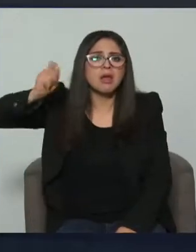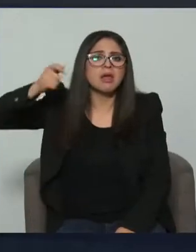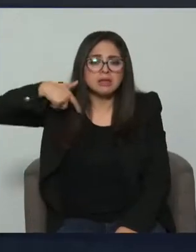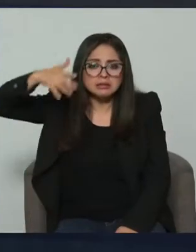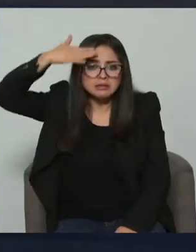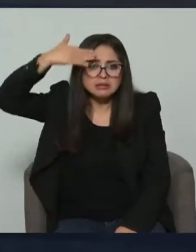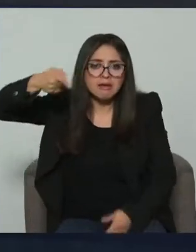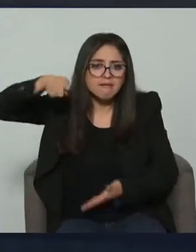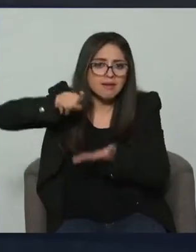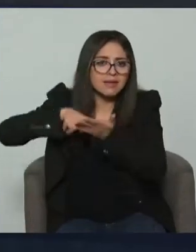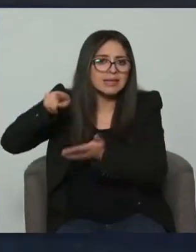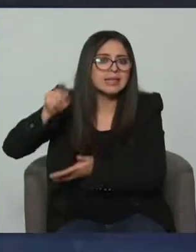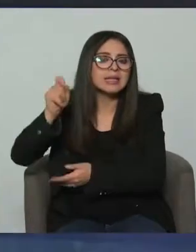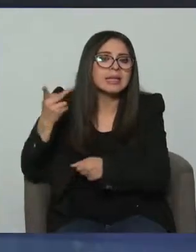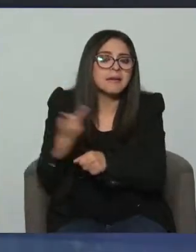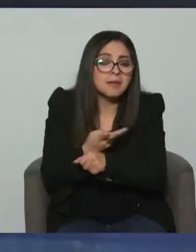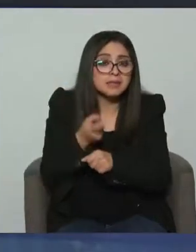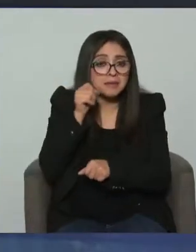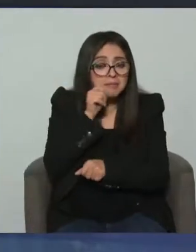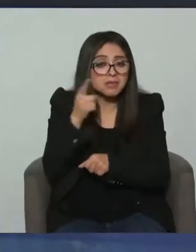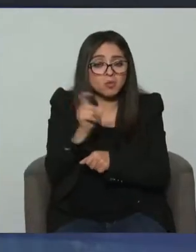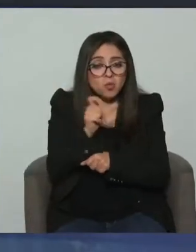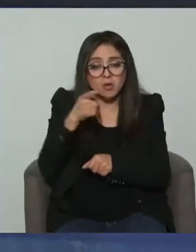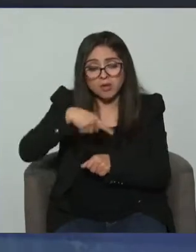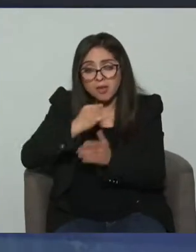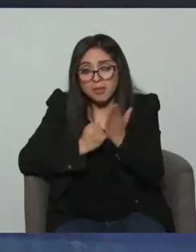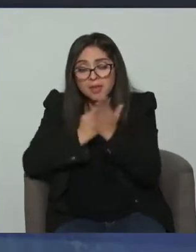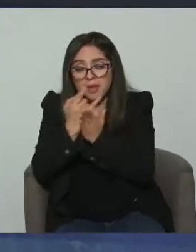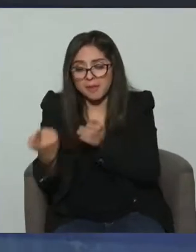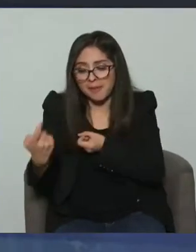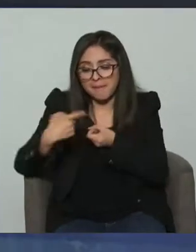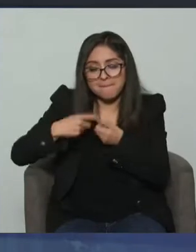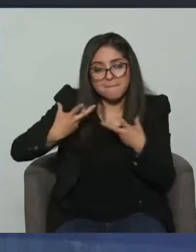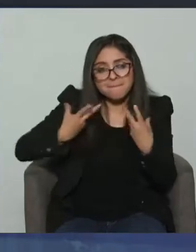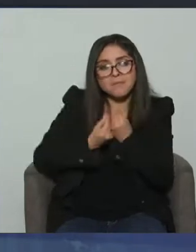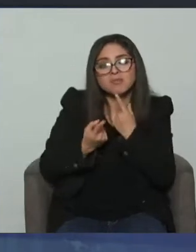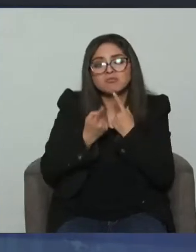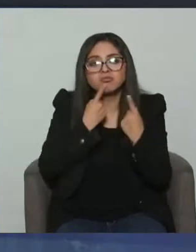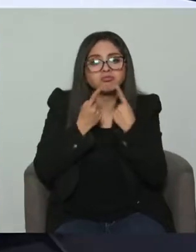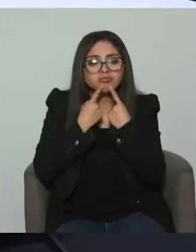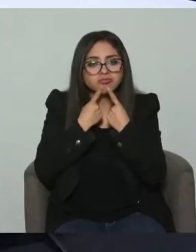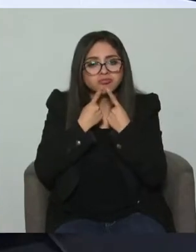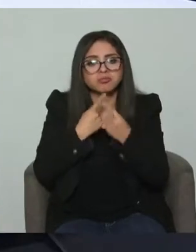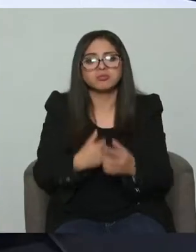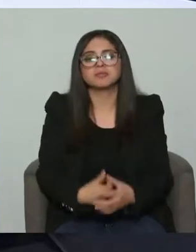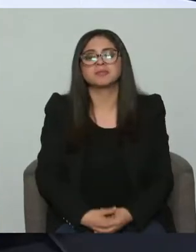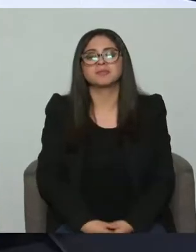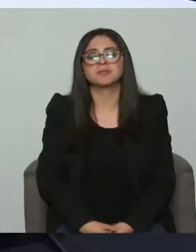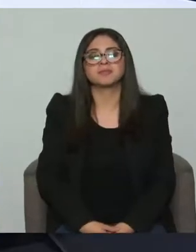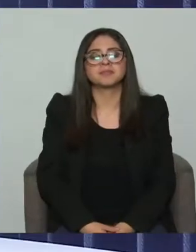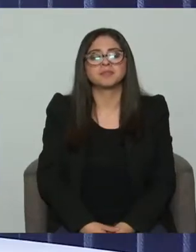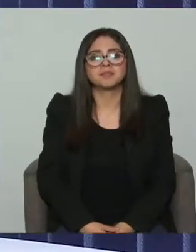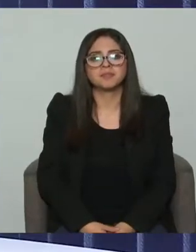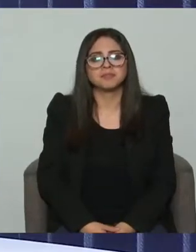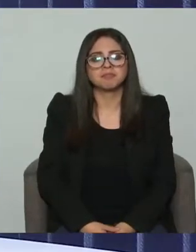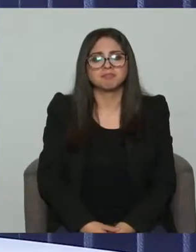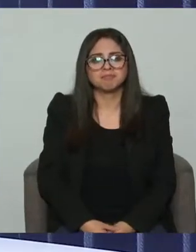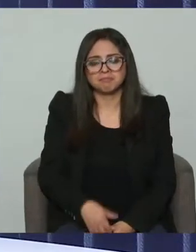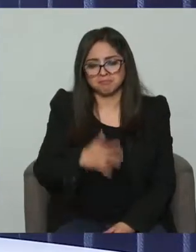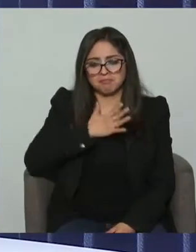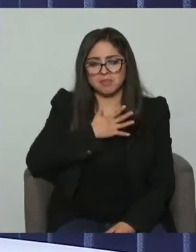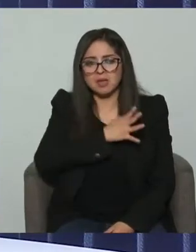yo sí creo que cuando un niño empieza a tener un comportamiento diferente al que se espera, ¿no? Porque no solamente puede ser un niño que sea reactivo, también puede ser un niño que se inhiba,